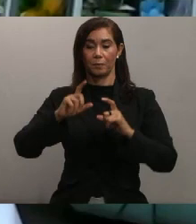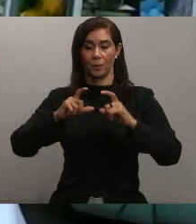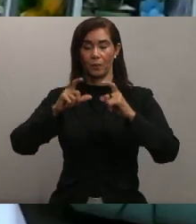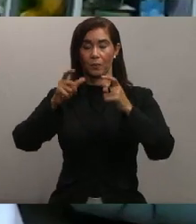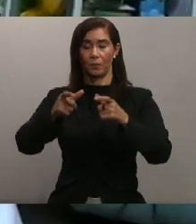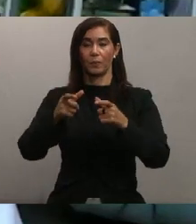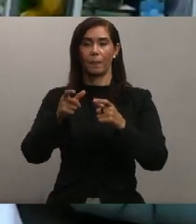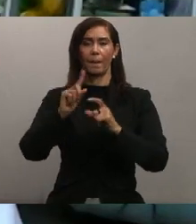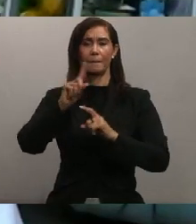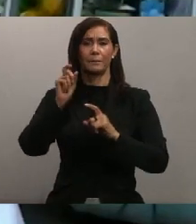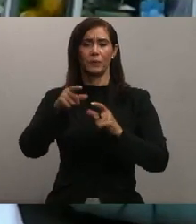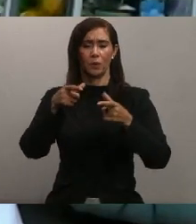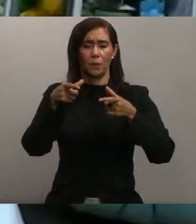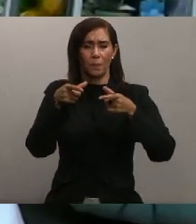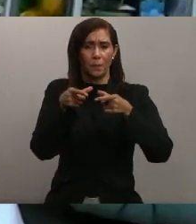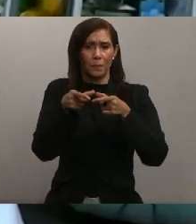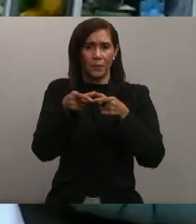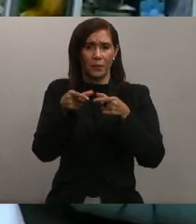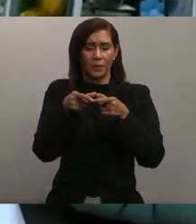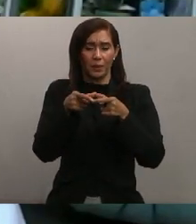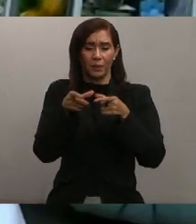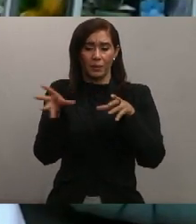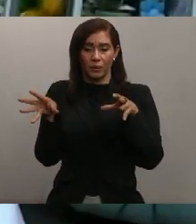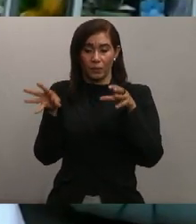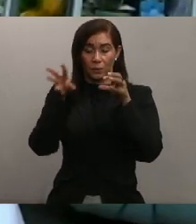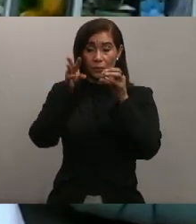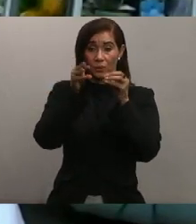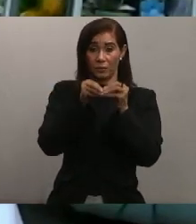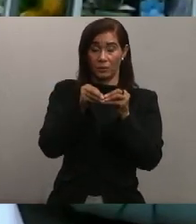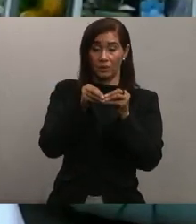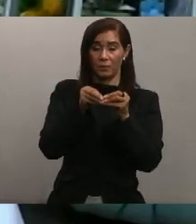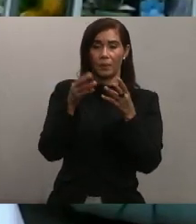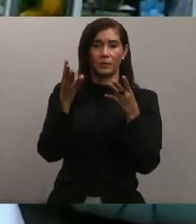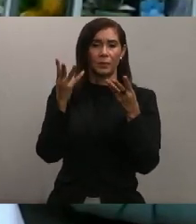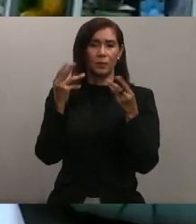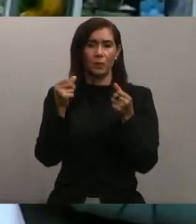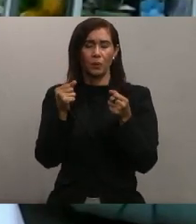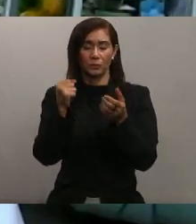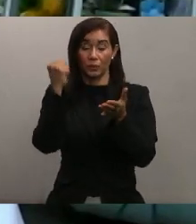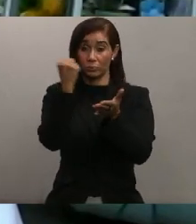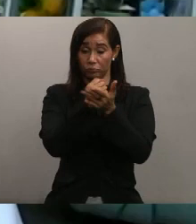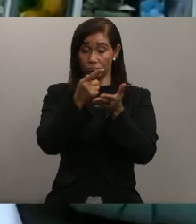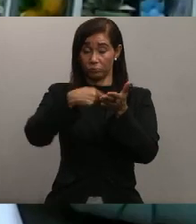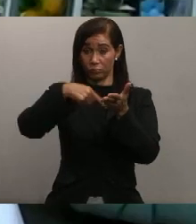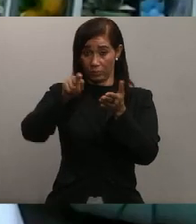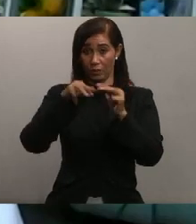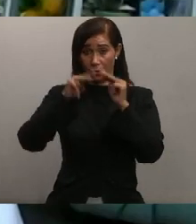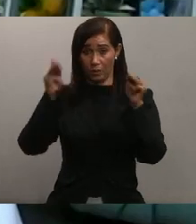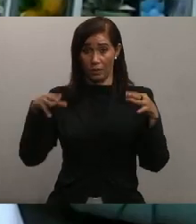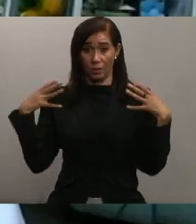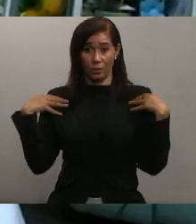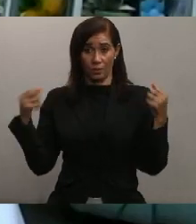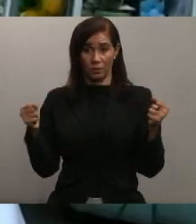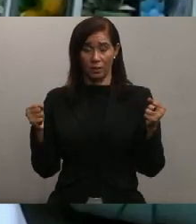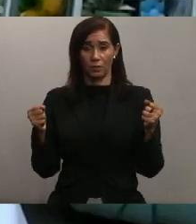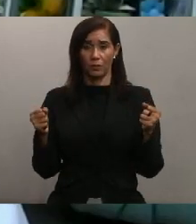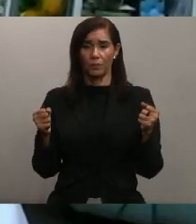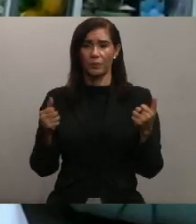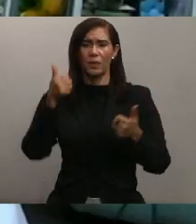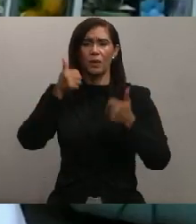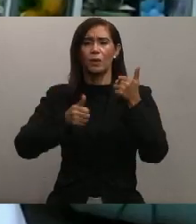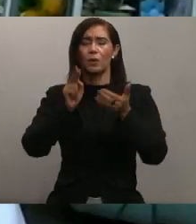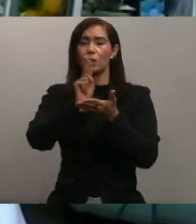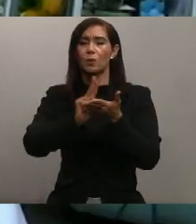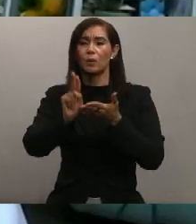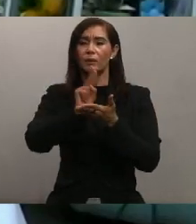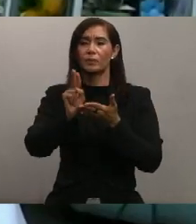que está entregando el PRM están siendo incorporadas a las cifras oficiales y están certificadas? ¿Y cuál es el uso finalmente que se le va a